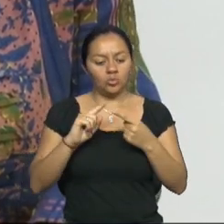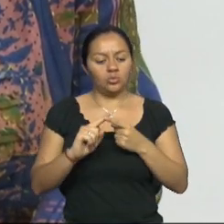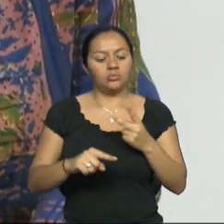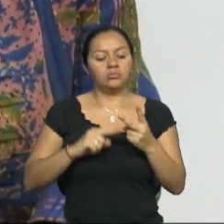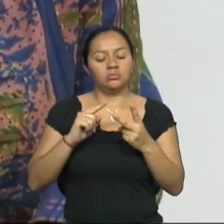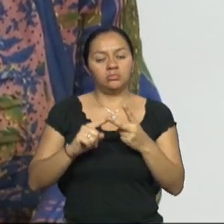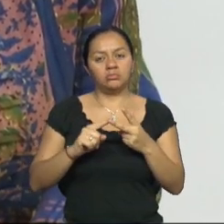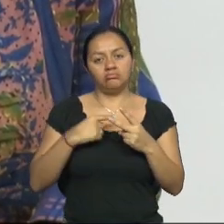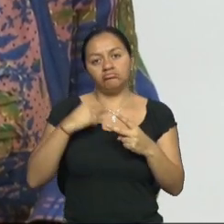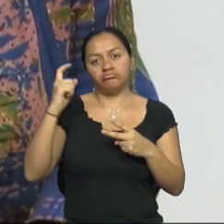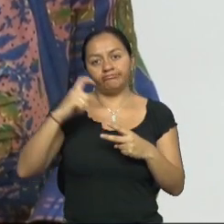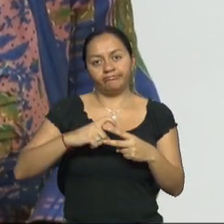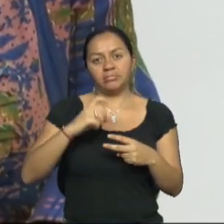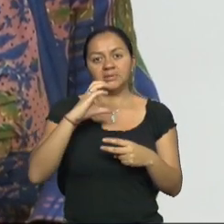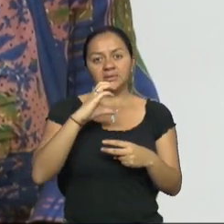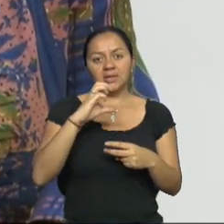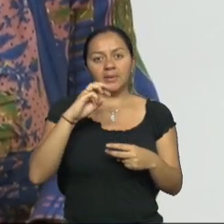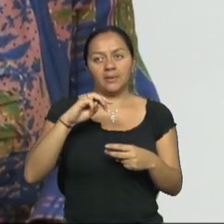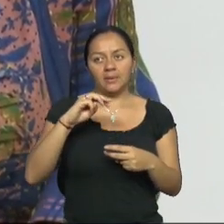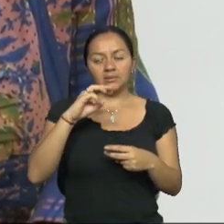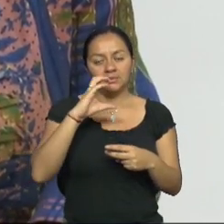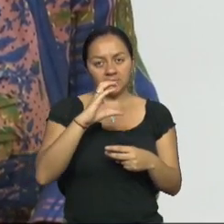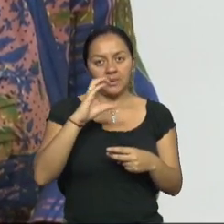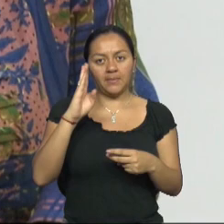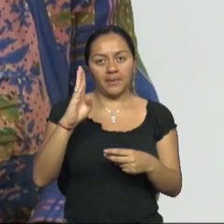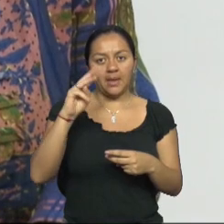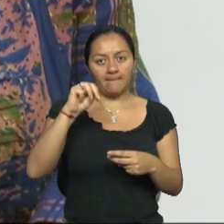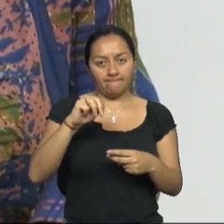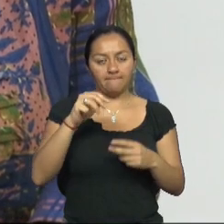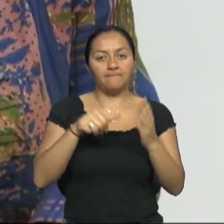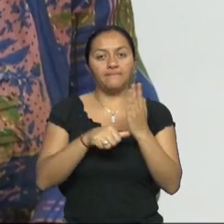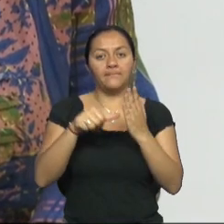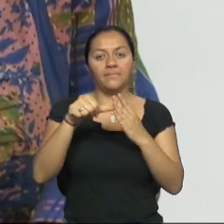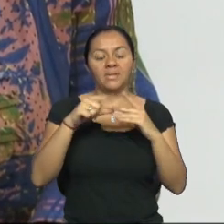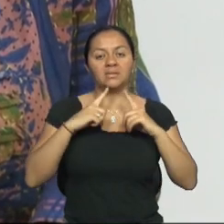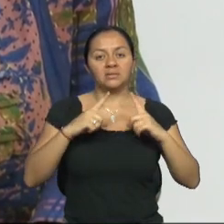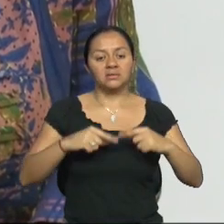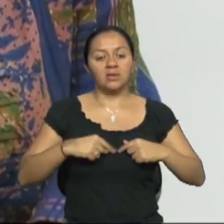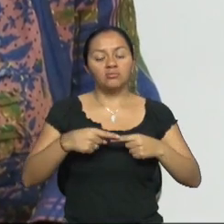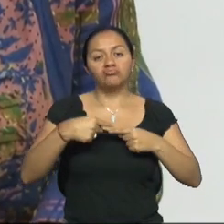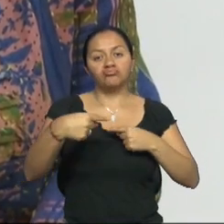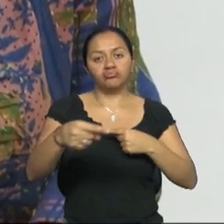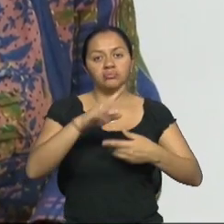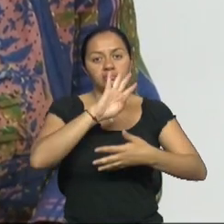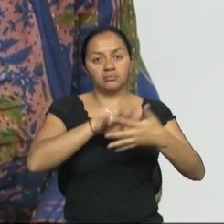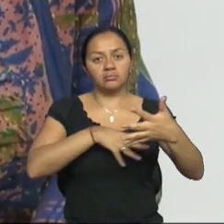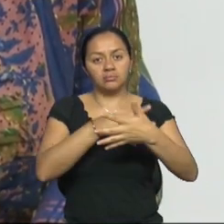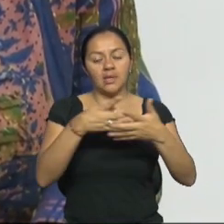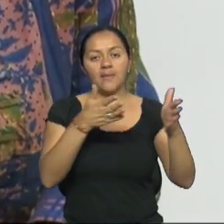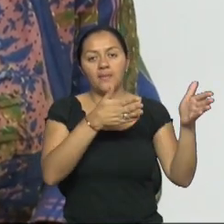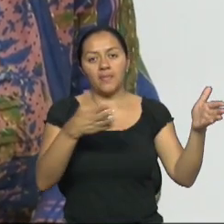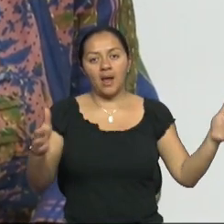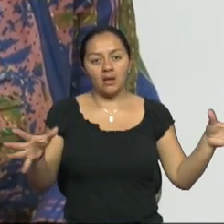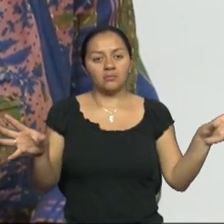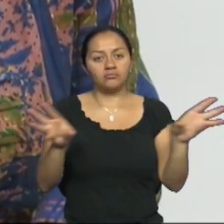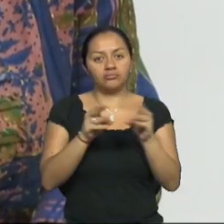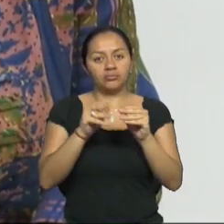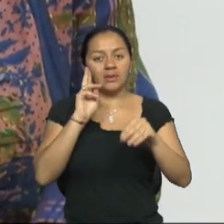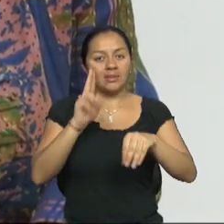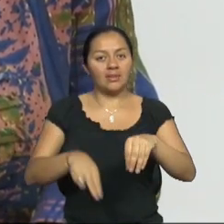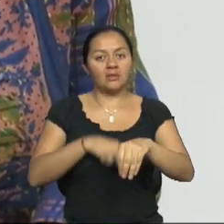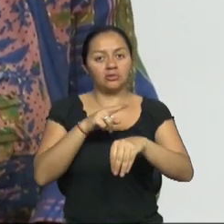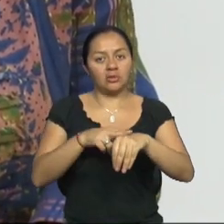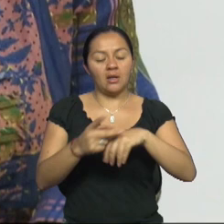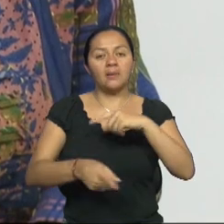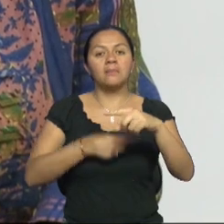Tenemos con CBM, con el Ministerio de Salud de Nicaragua, un programa en conjunto nacional